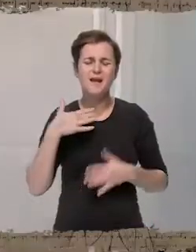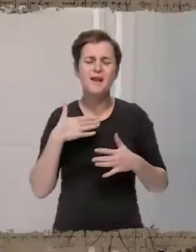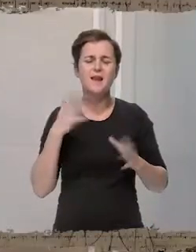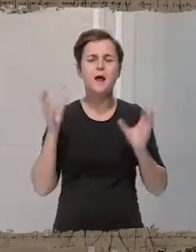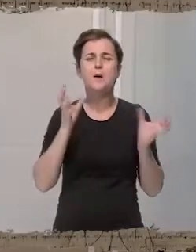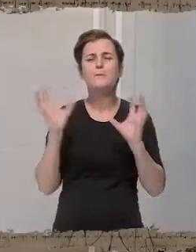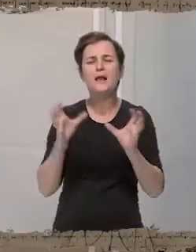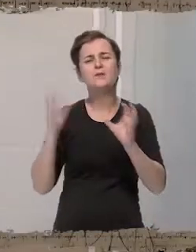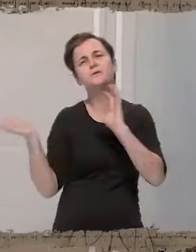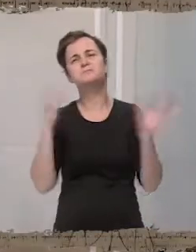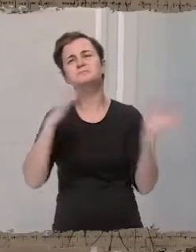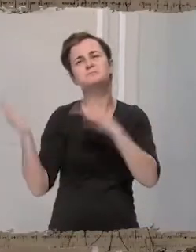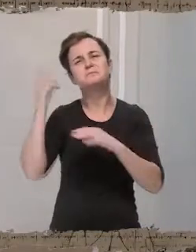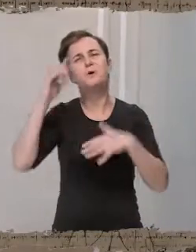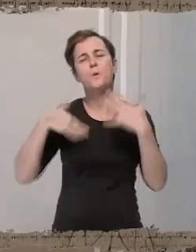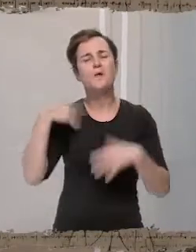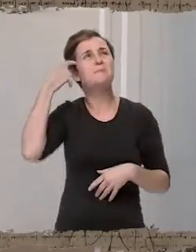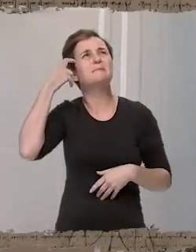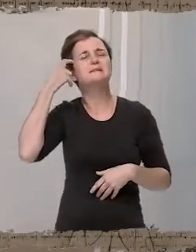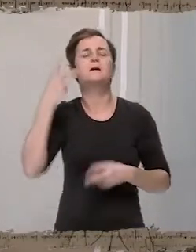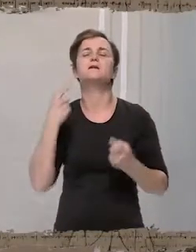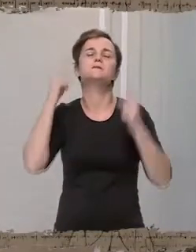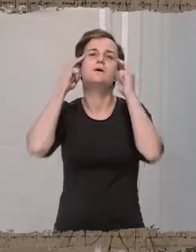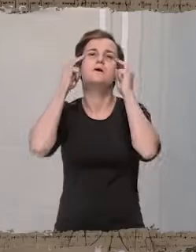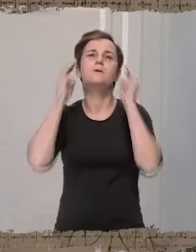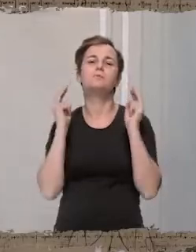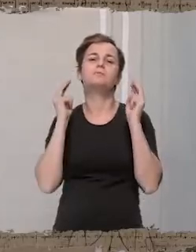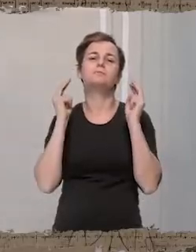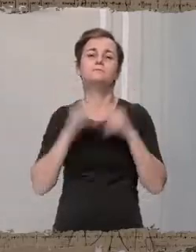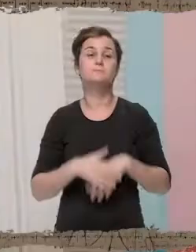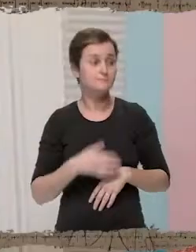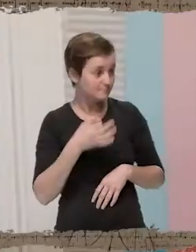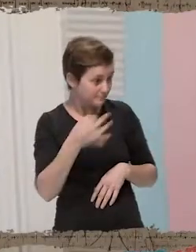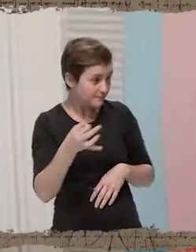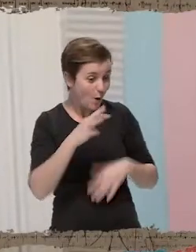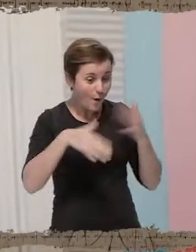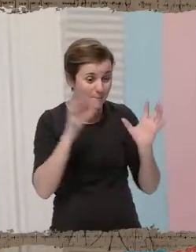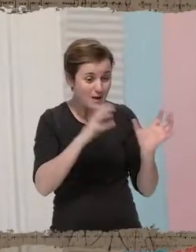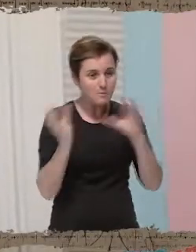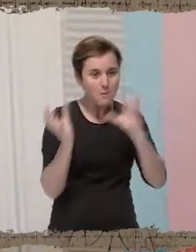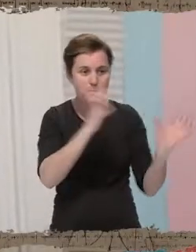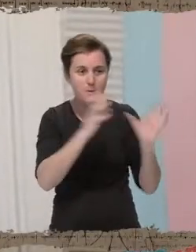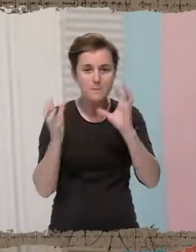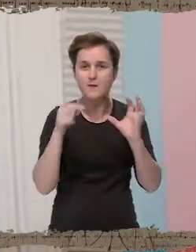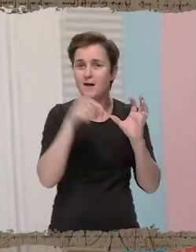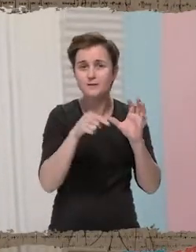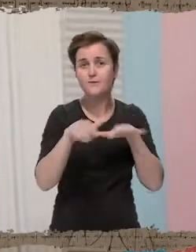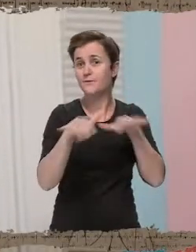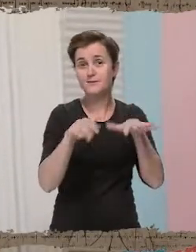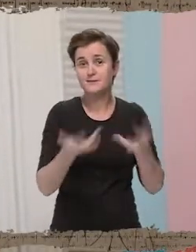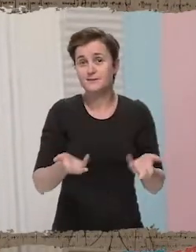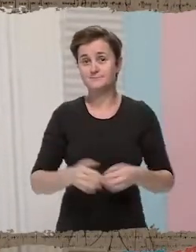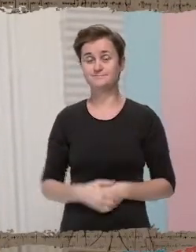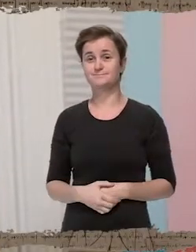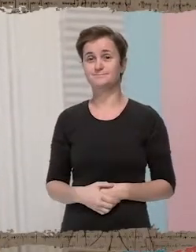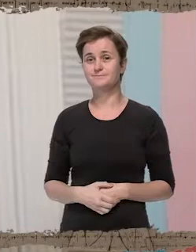con la pelota ahora, no estoy pensando en ciencia. Necesito descansar el cerebro un poco. Exacto, estás jugando a la pelota. Física